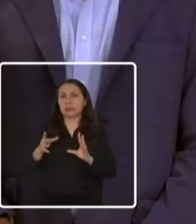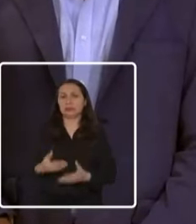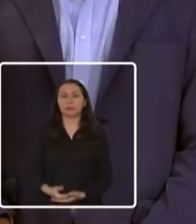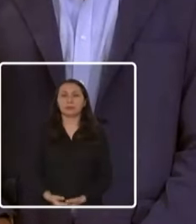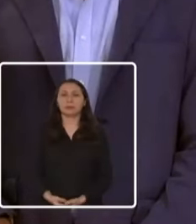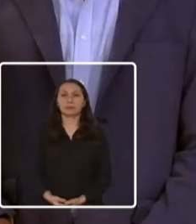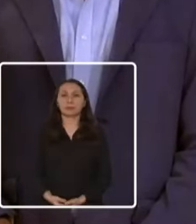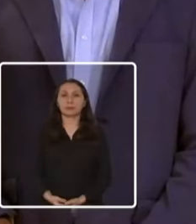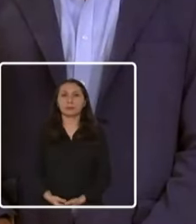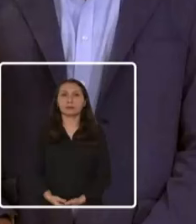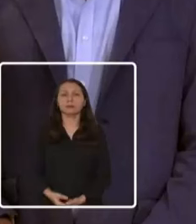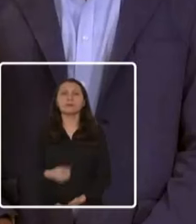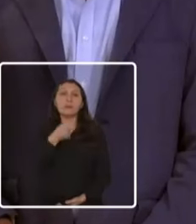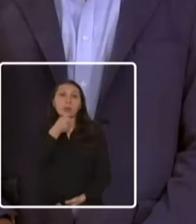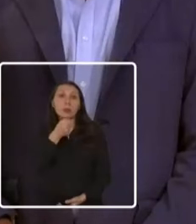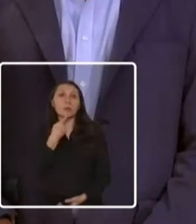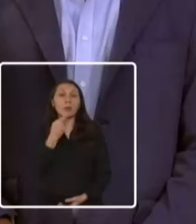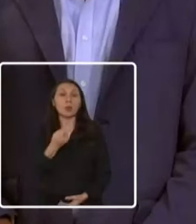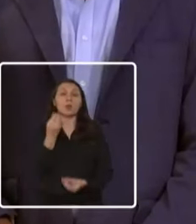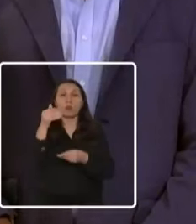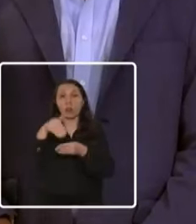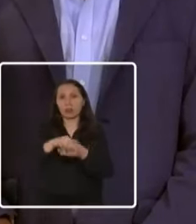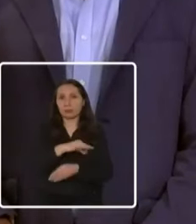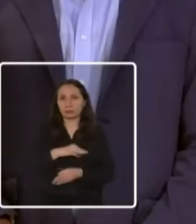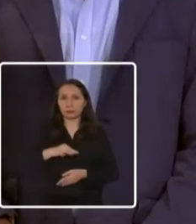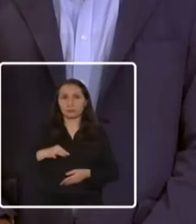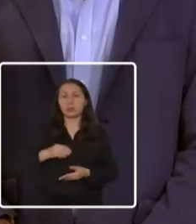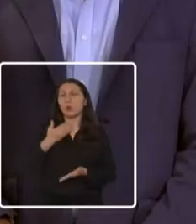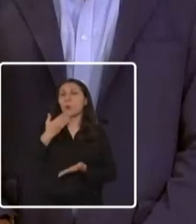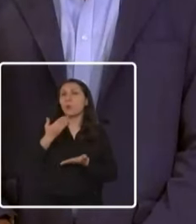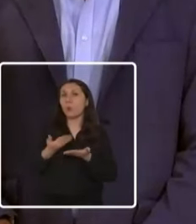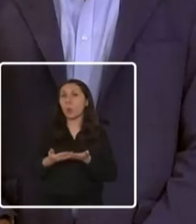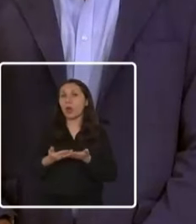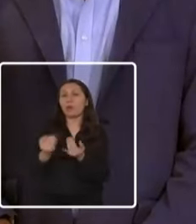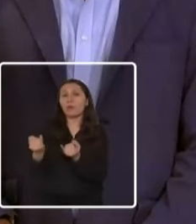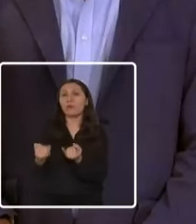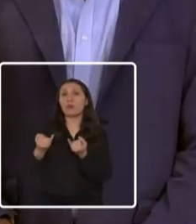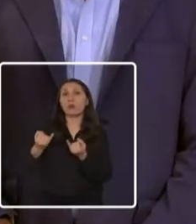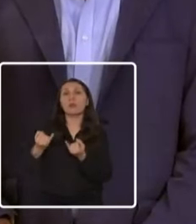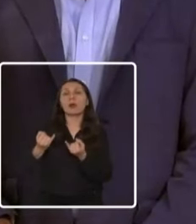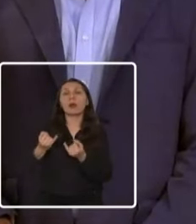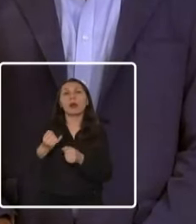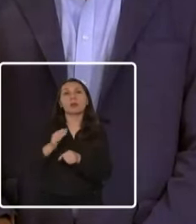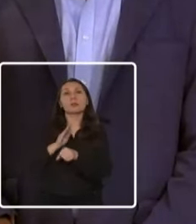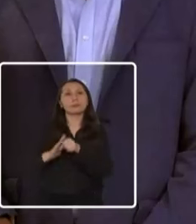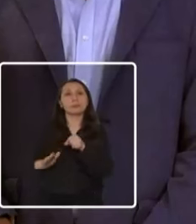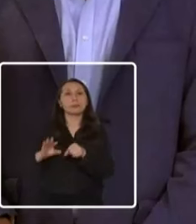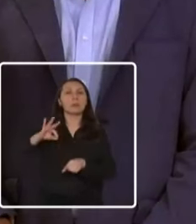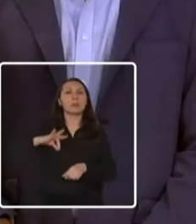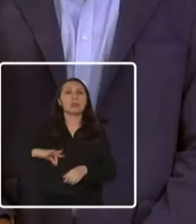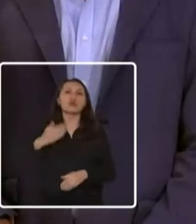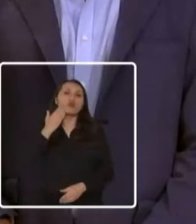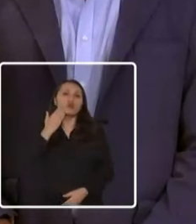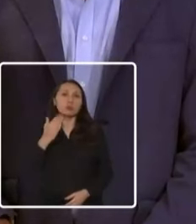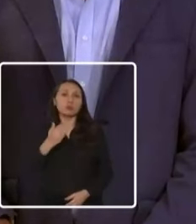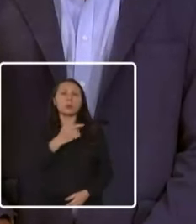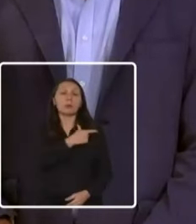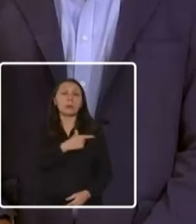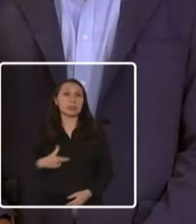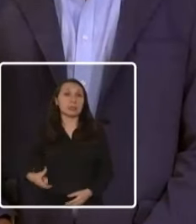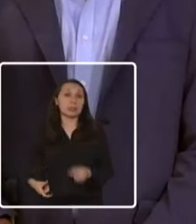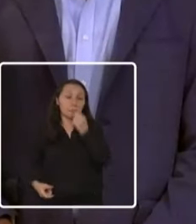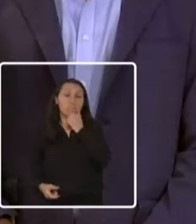cruenta. Ministra, buenas tardes. Quería preguntarle por cuándo va a haber novedades sobre las revocaciones de las pensiones de gracia que el presidente Gabriel